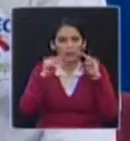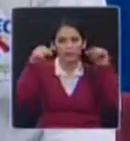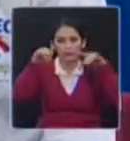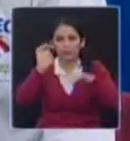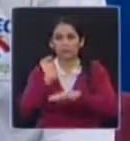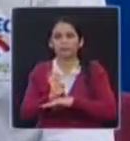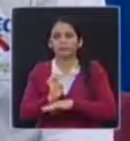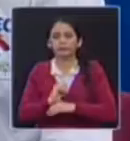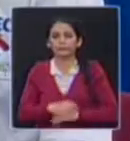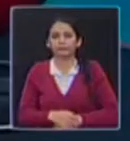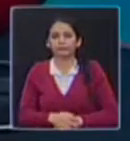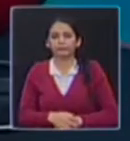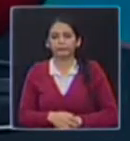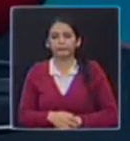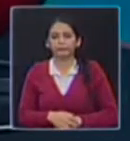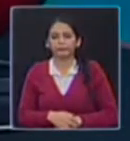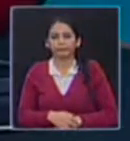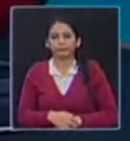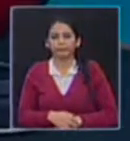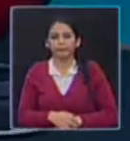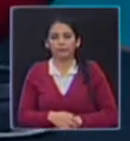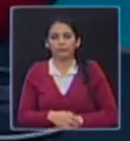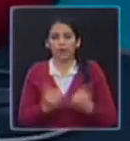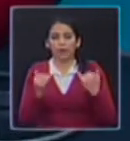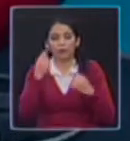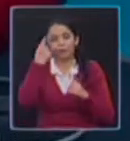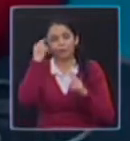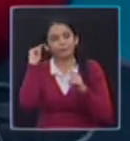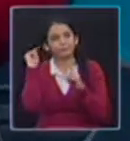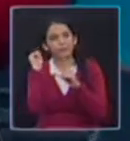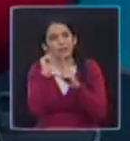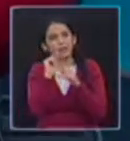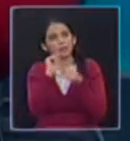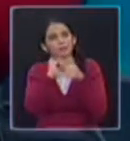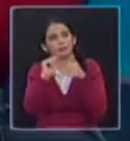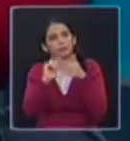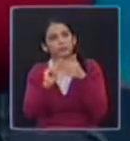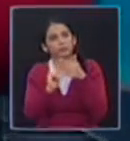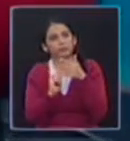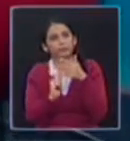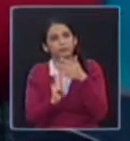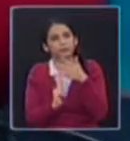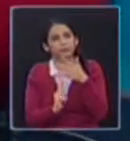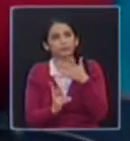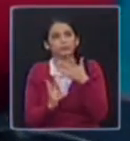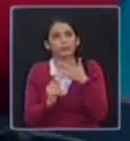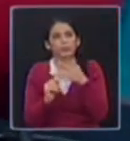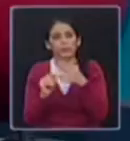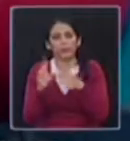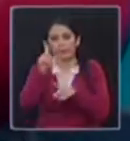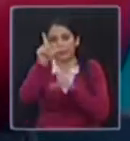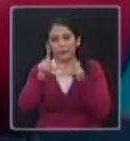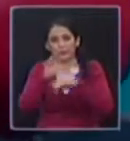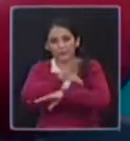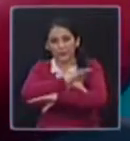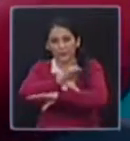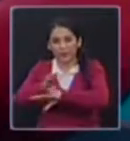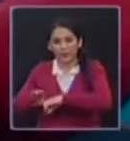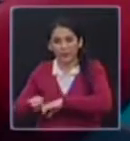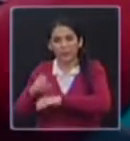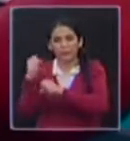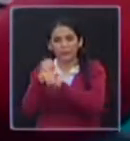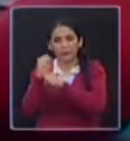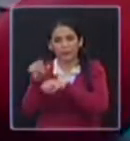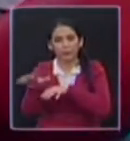país. ¿Cuáles son las aspiraciones del sector agroindustrial? Porque usted, cuando estuvo de precandidato, además de representar al sector, cuando fue precandidato a